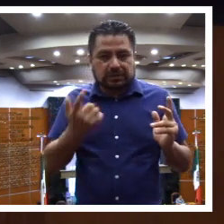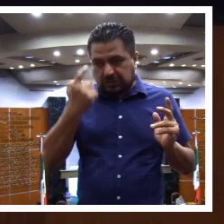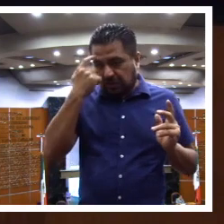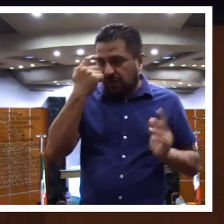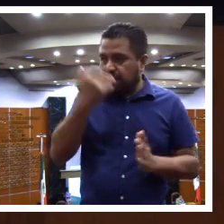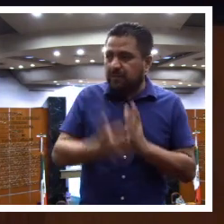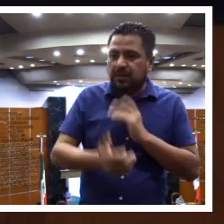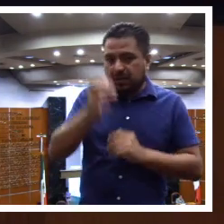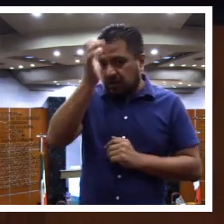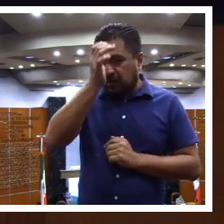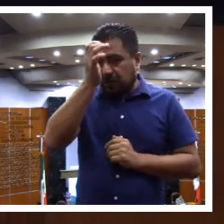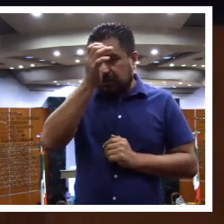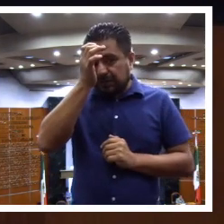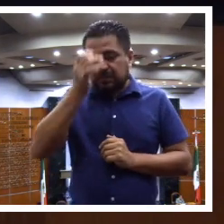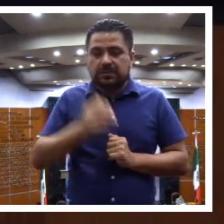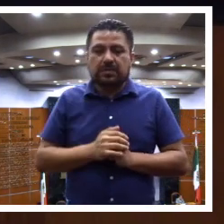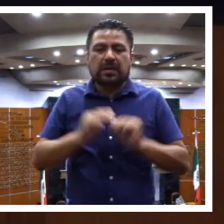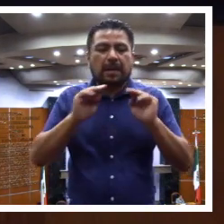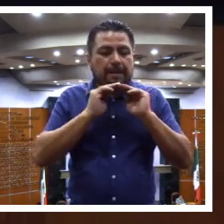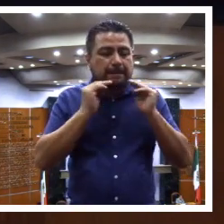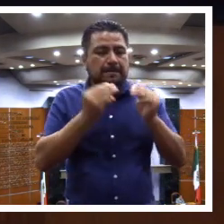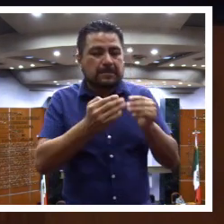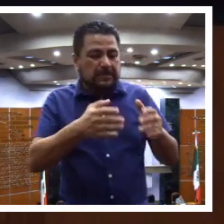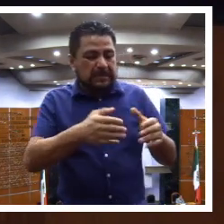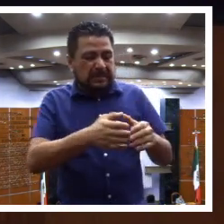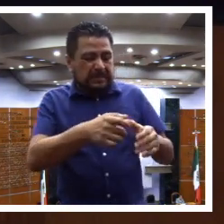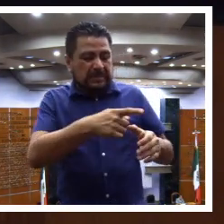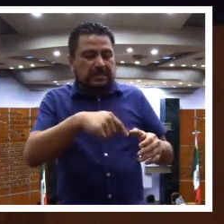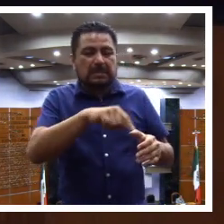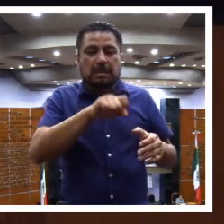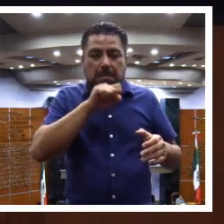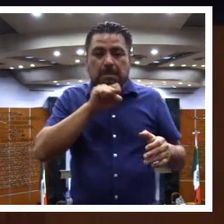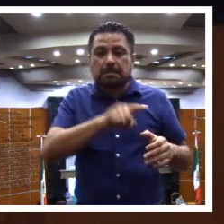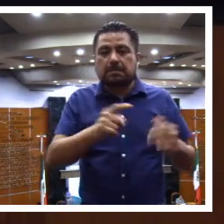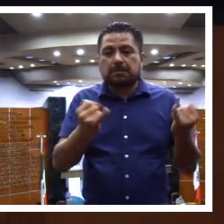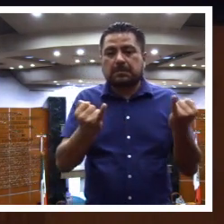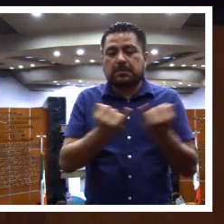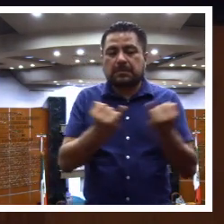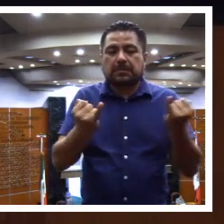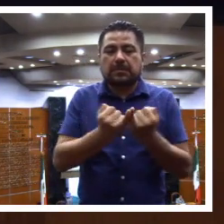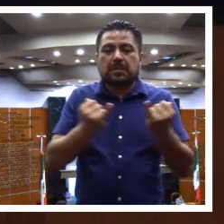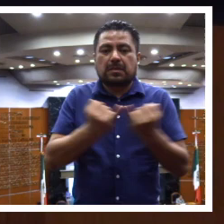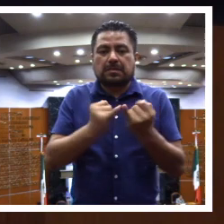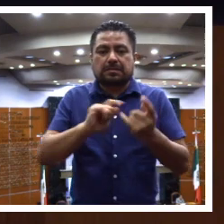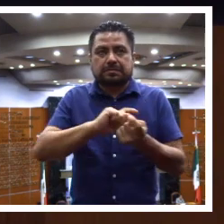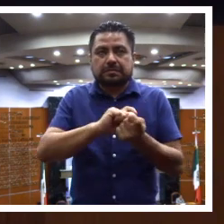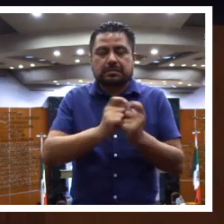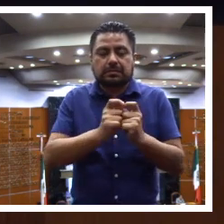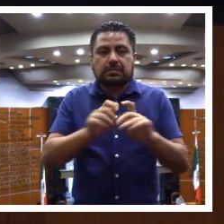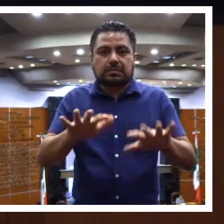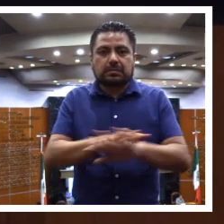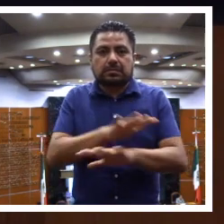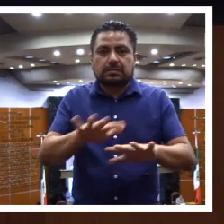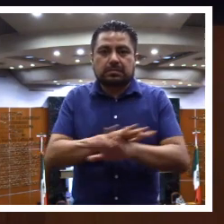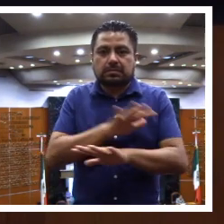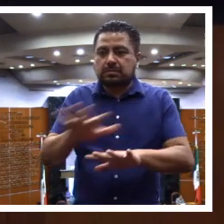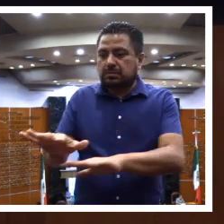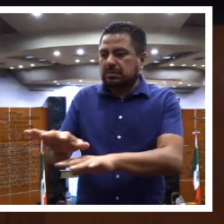inconsciente los criminales también se transforman y